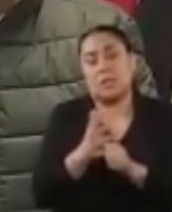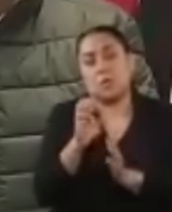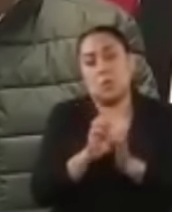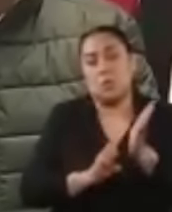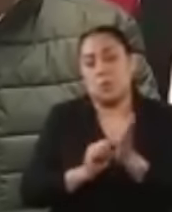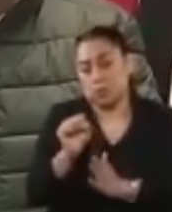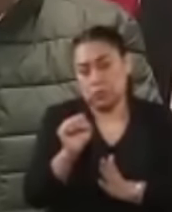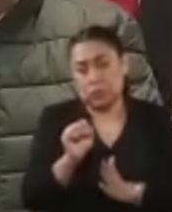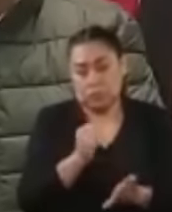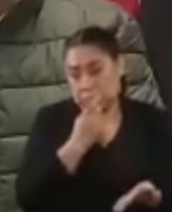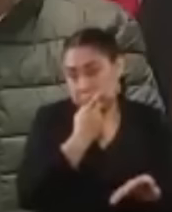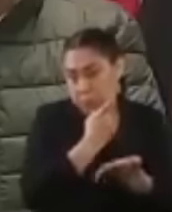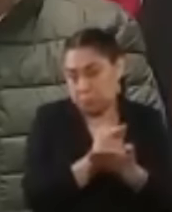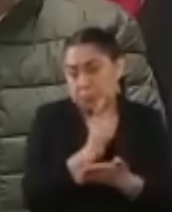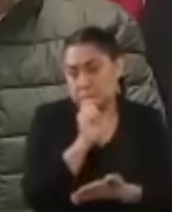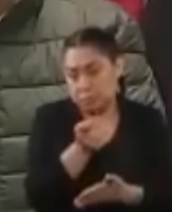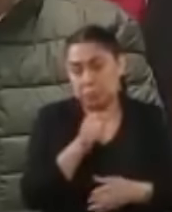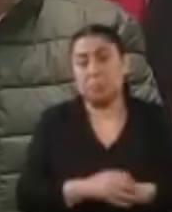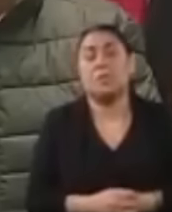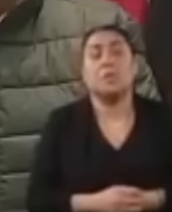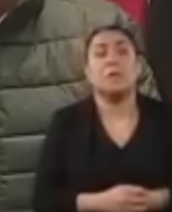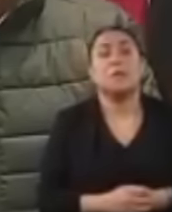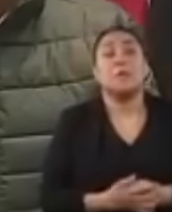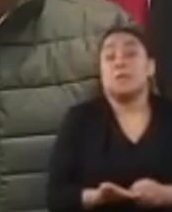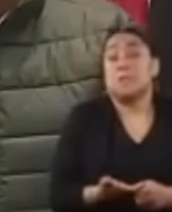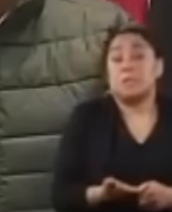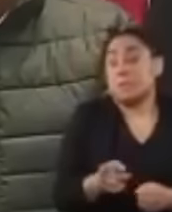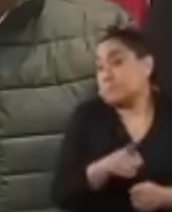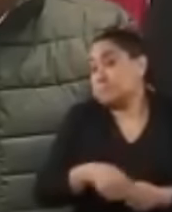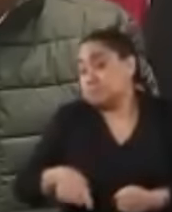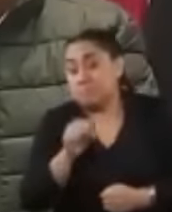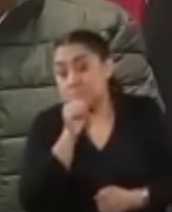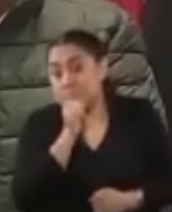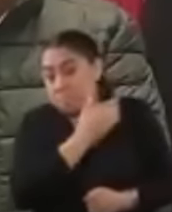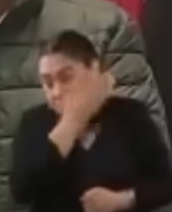constitucional, que dice lo siguiente, para los que no estén enterados: